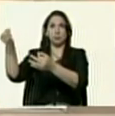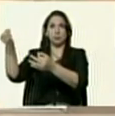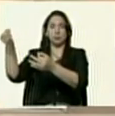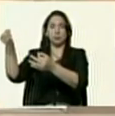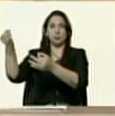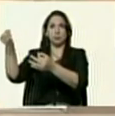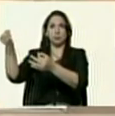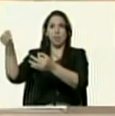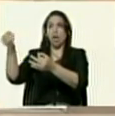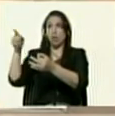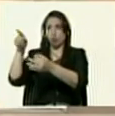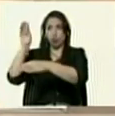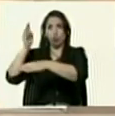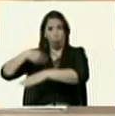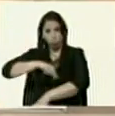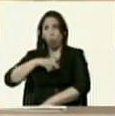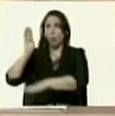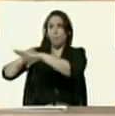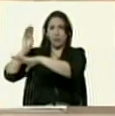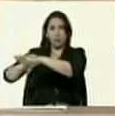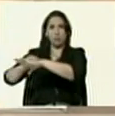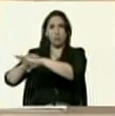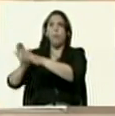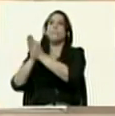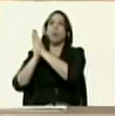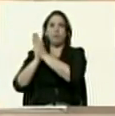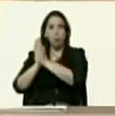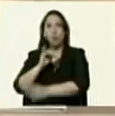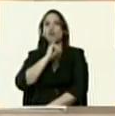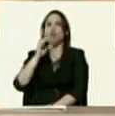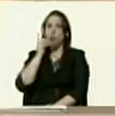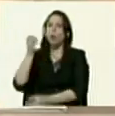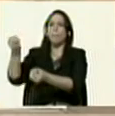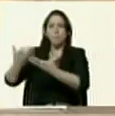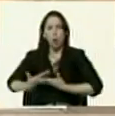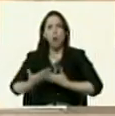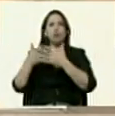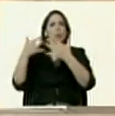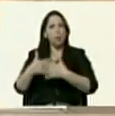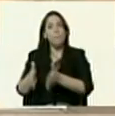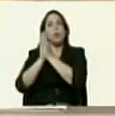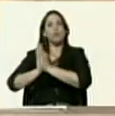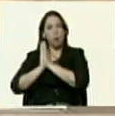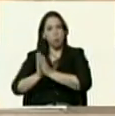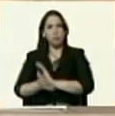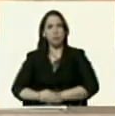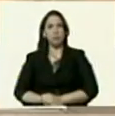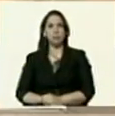los ha querido enviar. Duque, envíame el documento, compadre. Envíame el documento, hazme el favor.